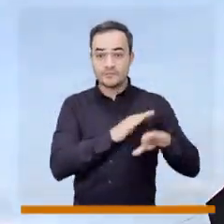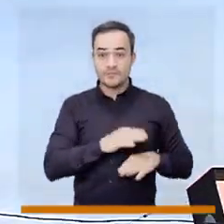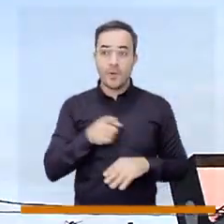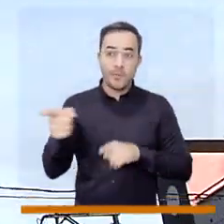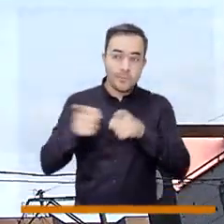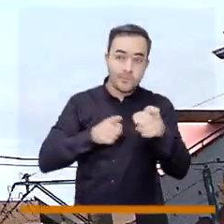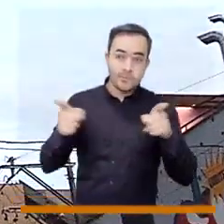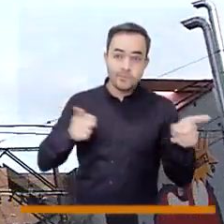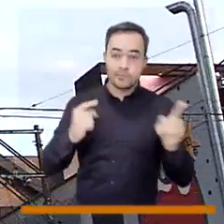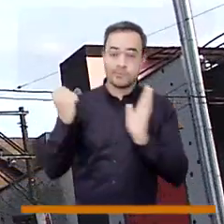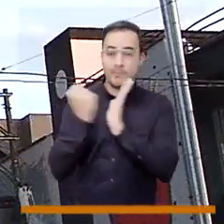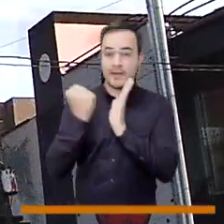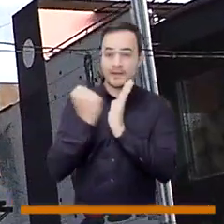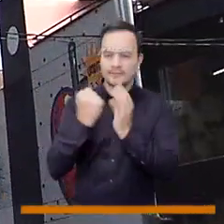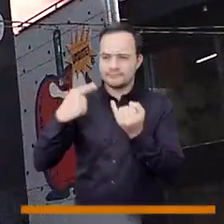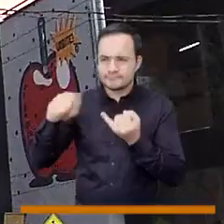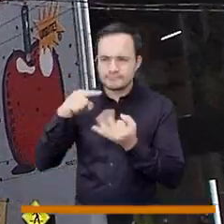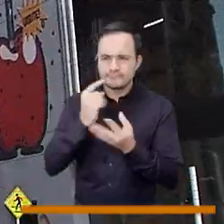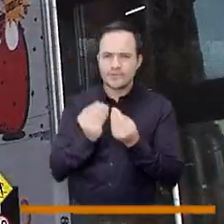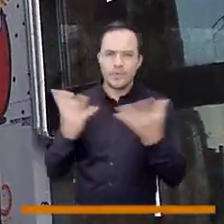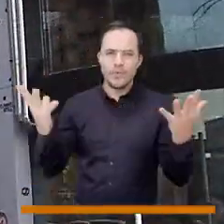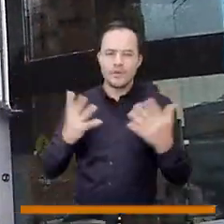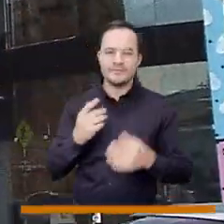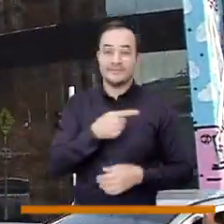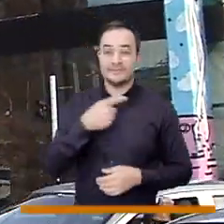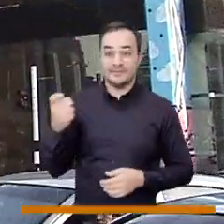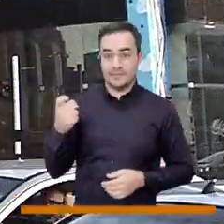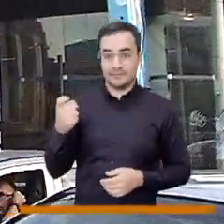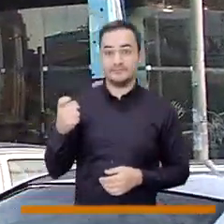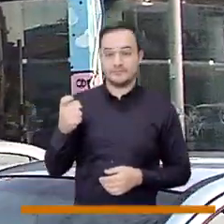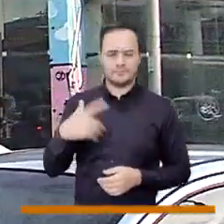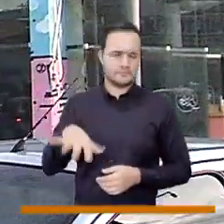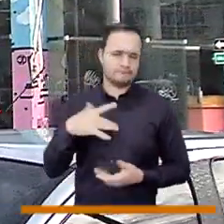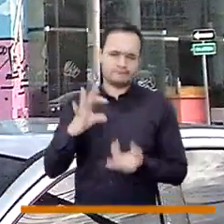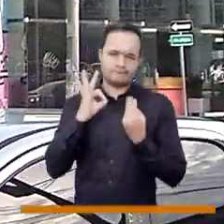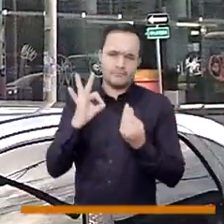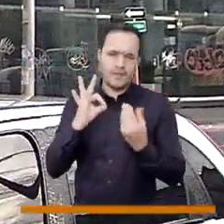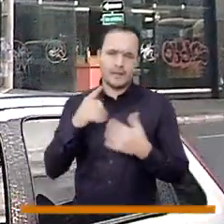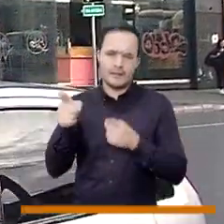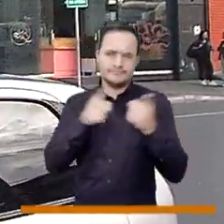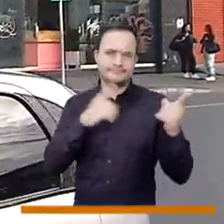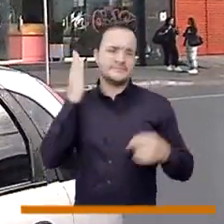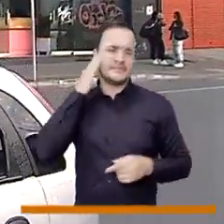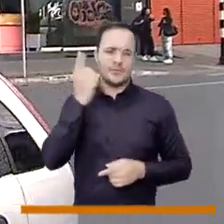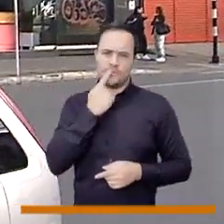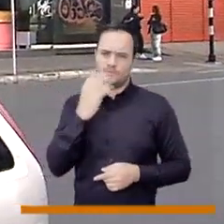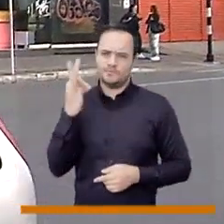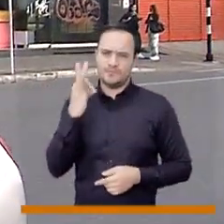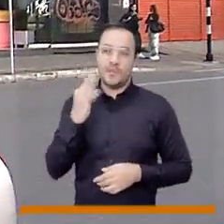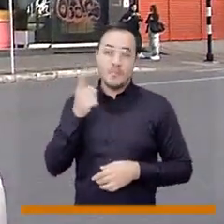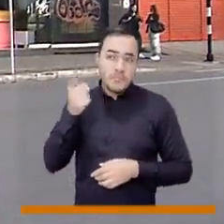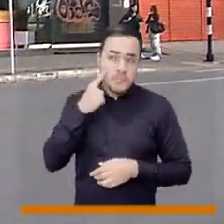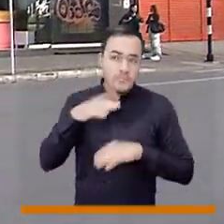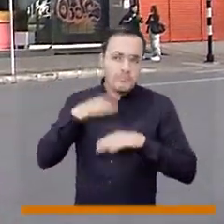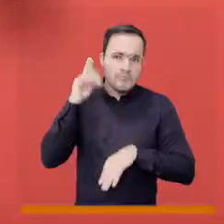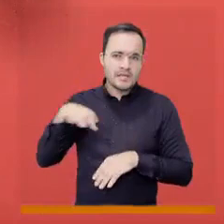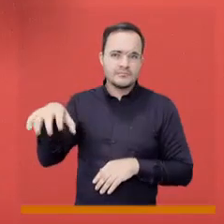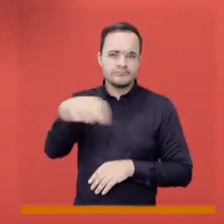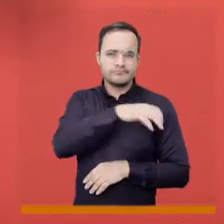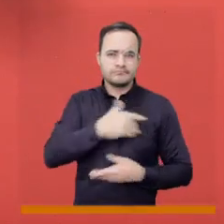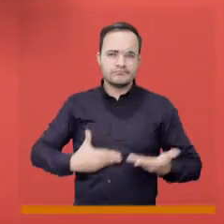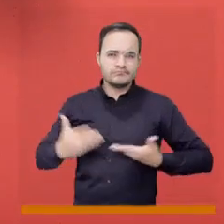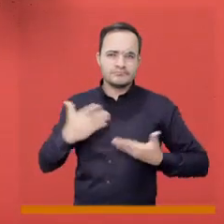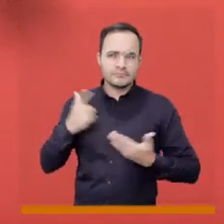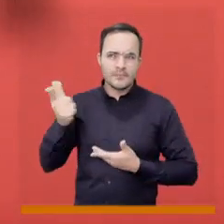100 marcas locales de muy buena calidad que se encuentran en la cotidianidad, en centros